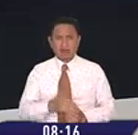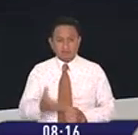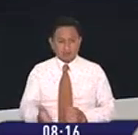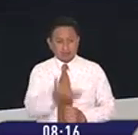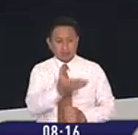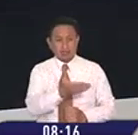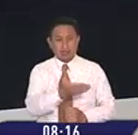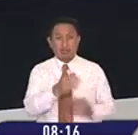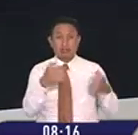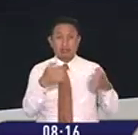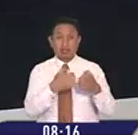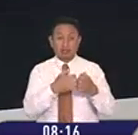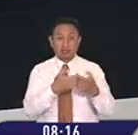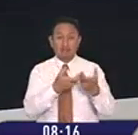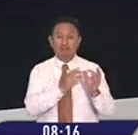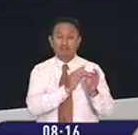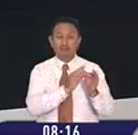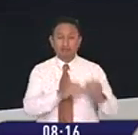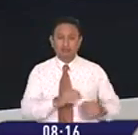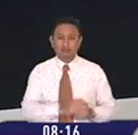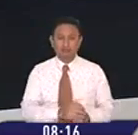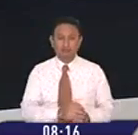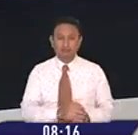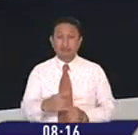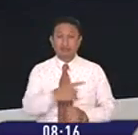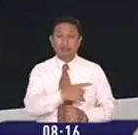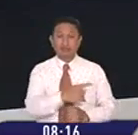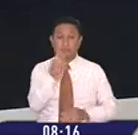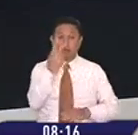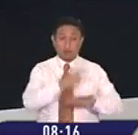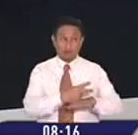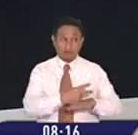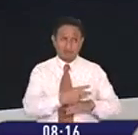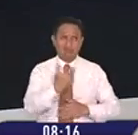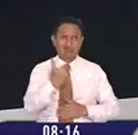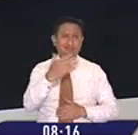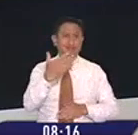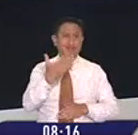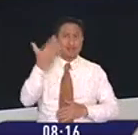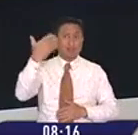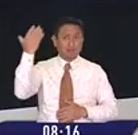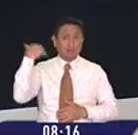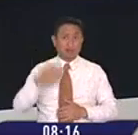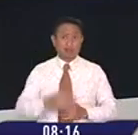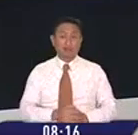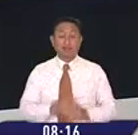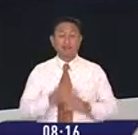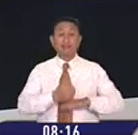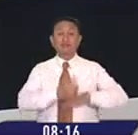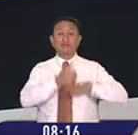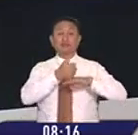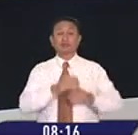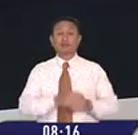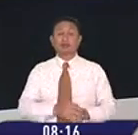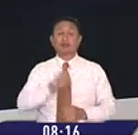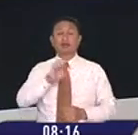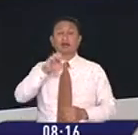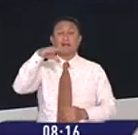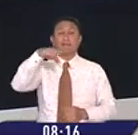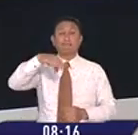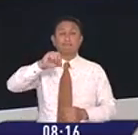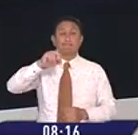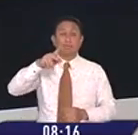la cuadrilla y arreglen algo que no está dos días, está muchísimo tiempo autoridades de la empresa de obras